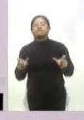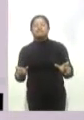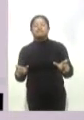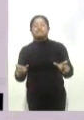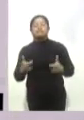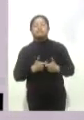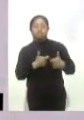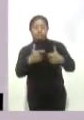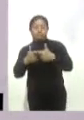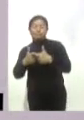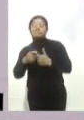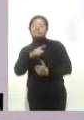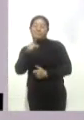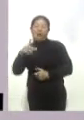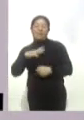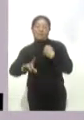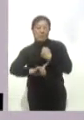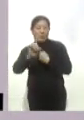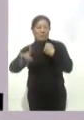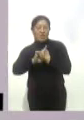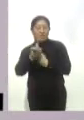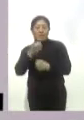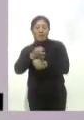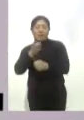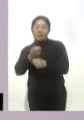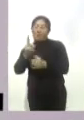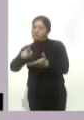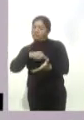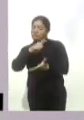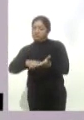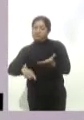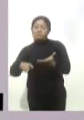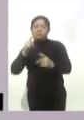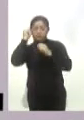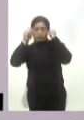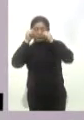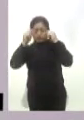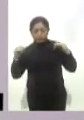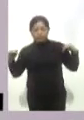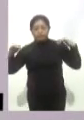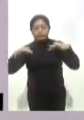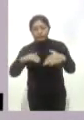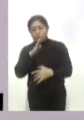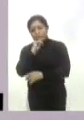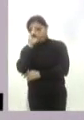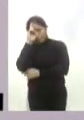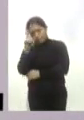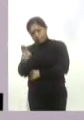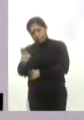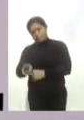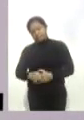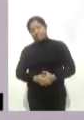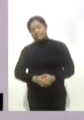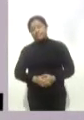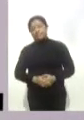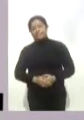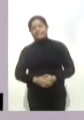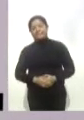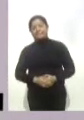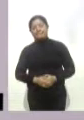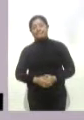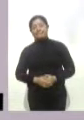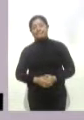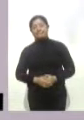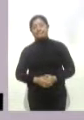directamente por la restricción de actividades turísticas en la región. Gracias a ello, los